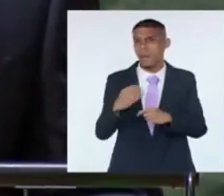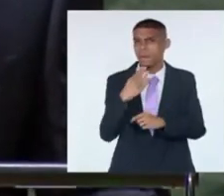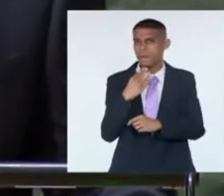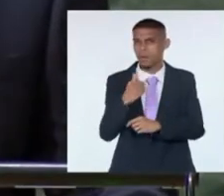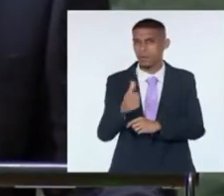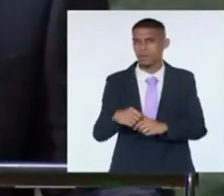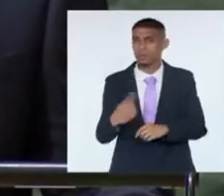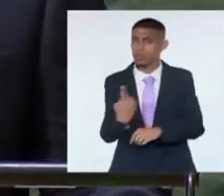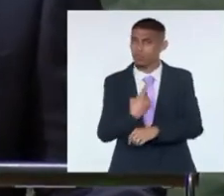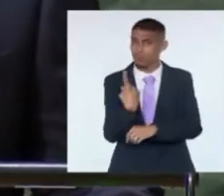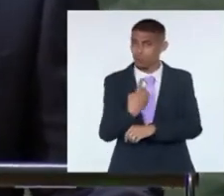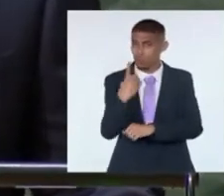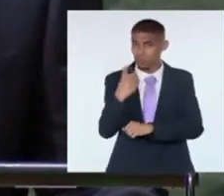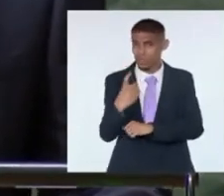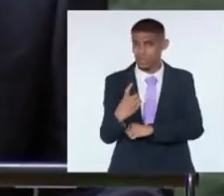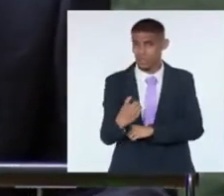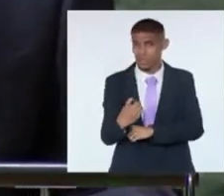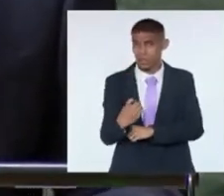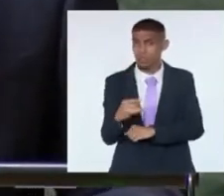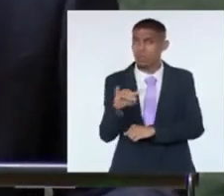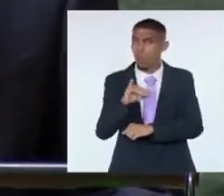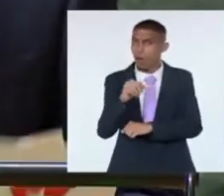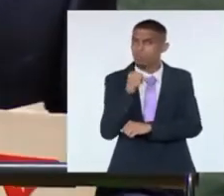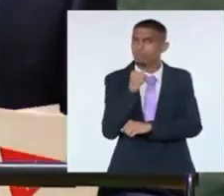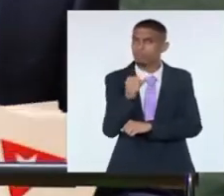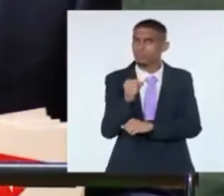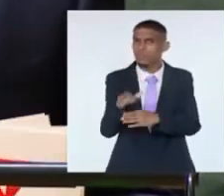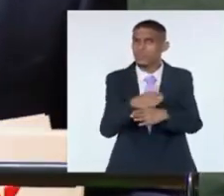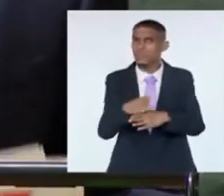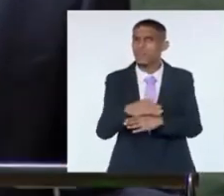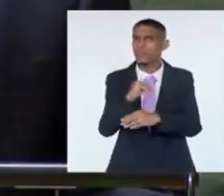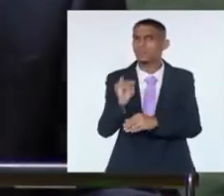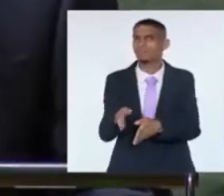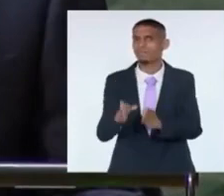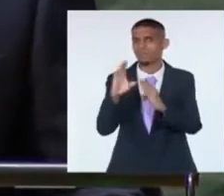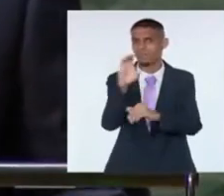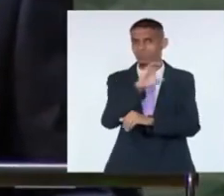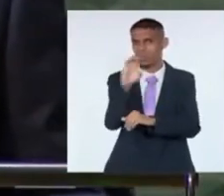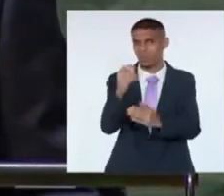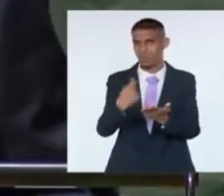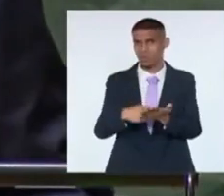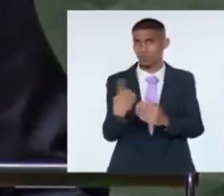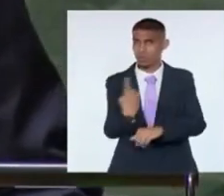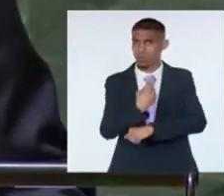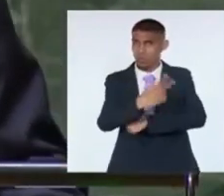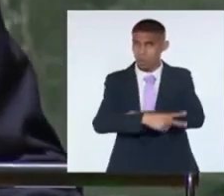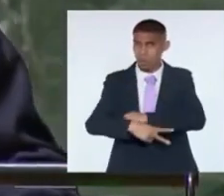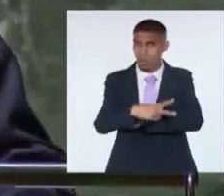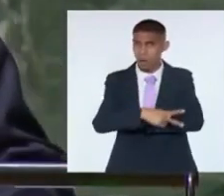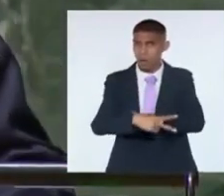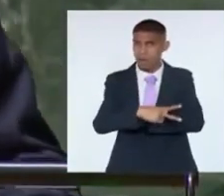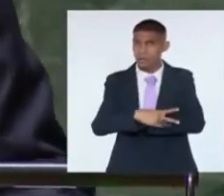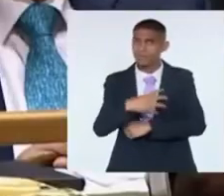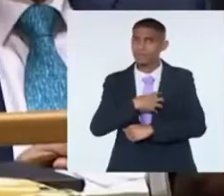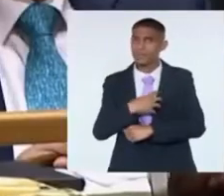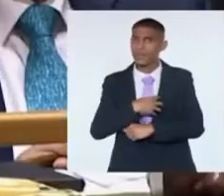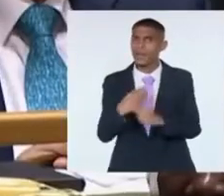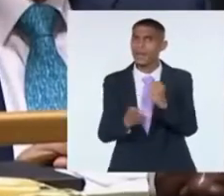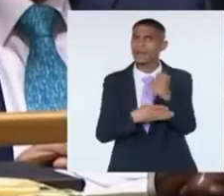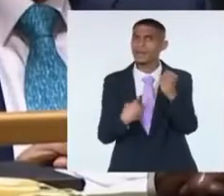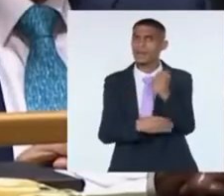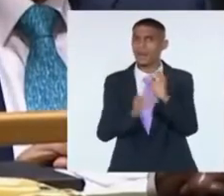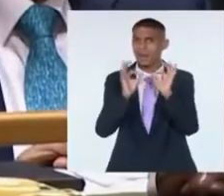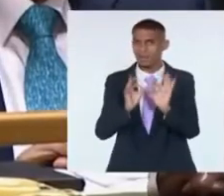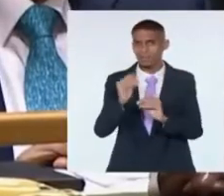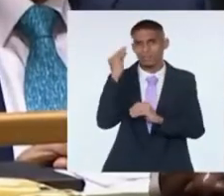necesitamos y demandamos instituciones financieras en las que nuestros países tengan real capacidad de decisión y